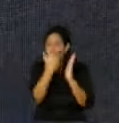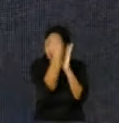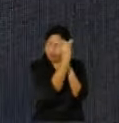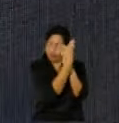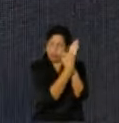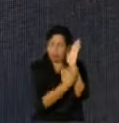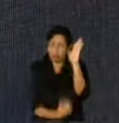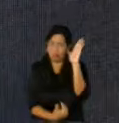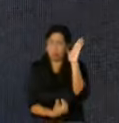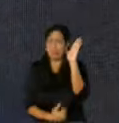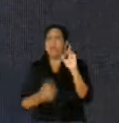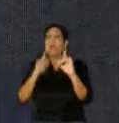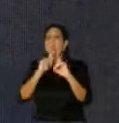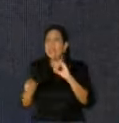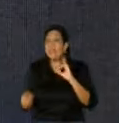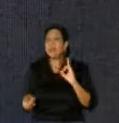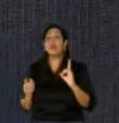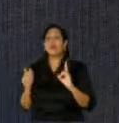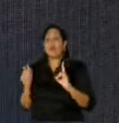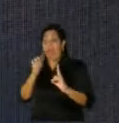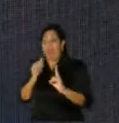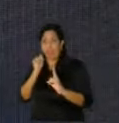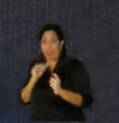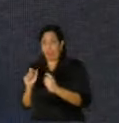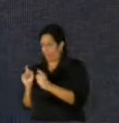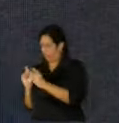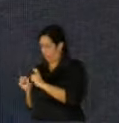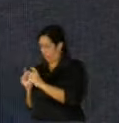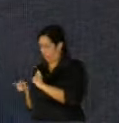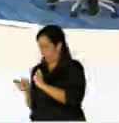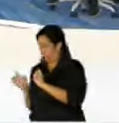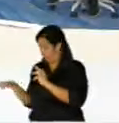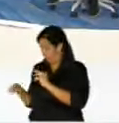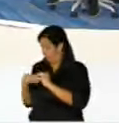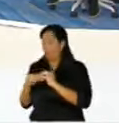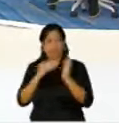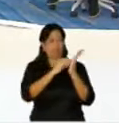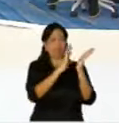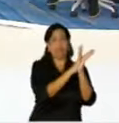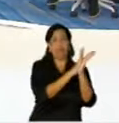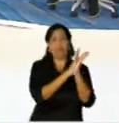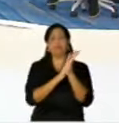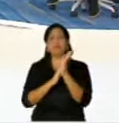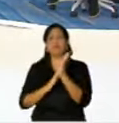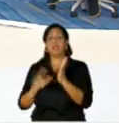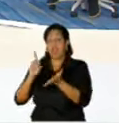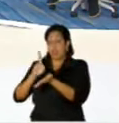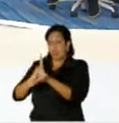se modificará en la medida en que otra información a través del grupo de epidemiología, el doctor Capó,